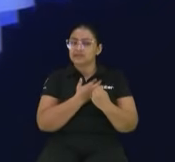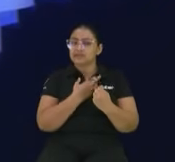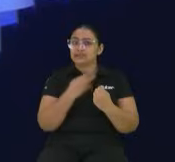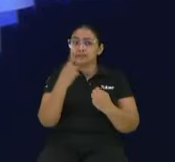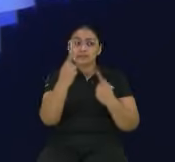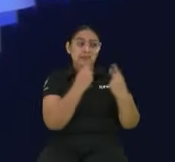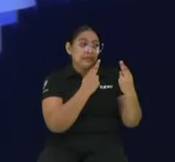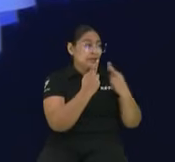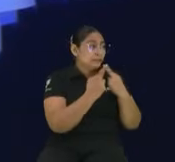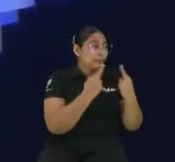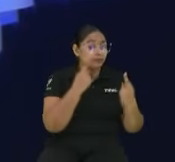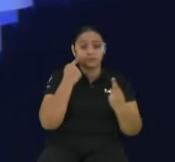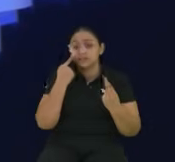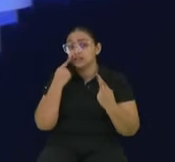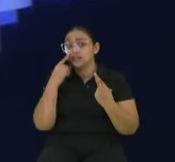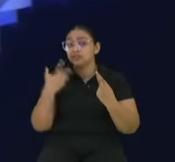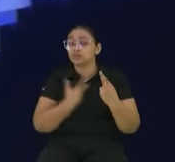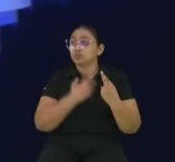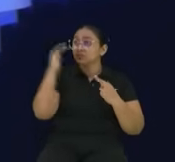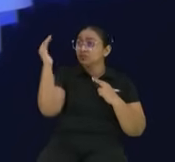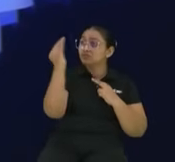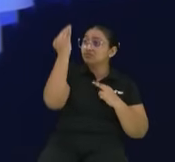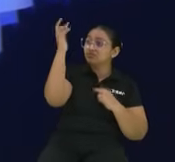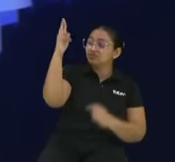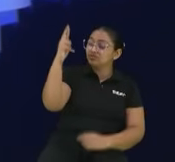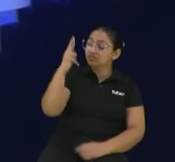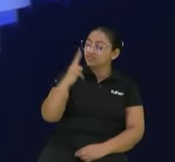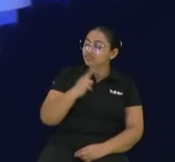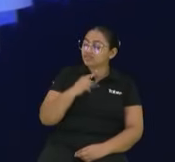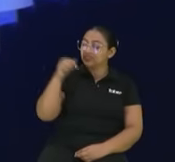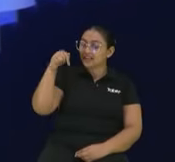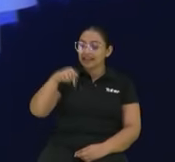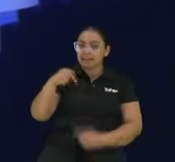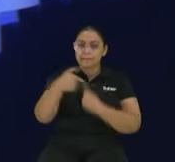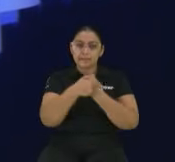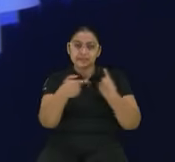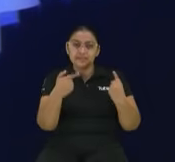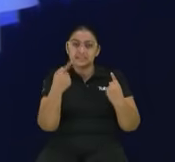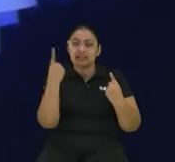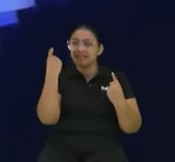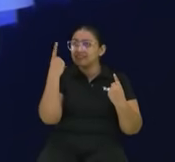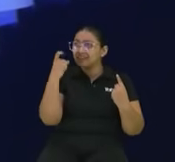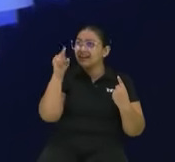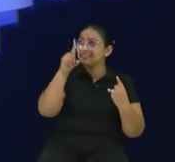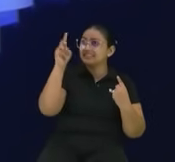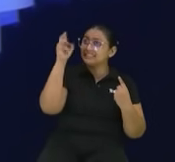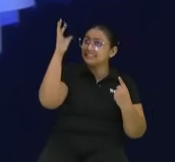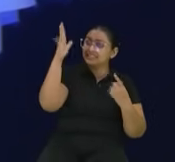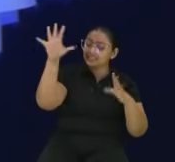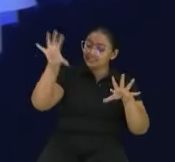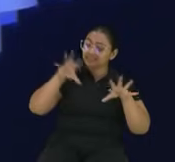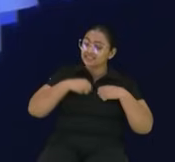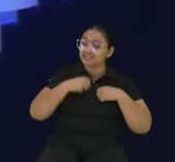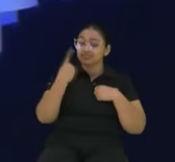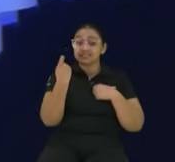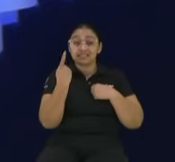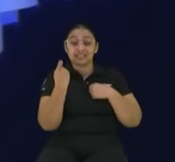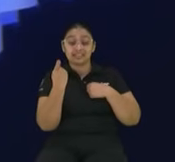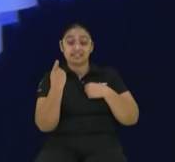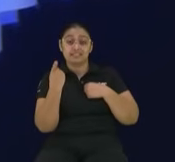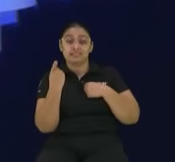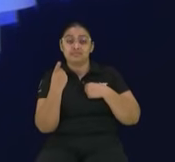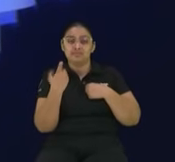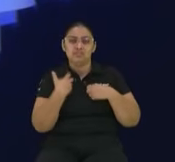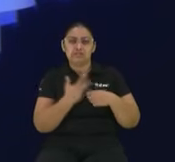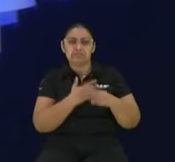andamos buscando En tu presencia mi amigo si usted está casi en Cristo si nunca ha invitado a Jesús a su corazón no no le hablamos de